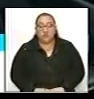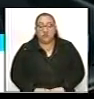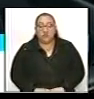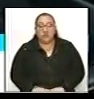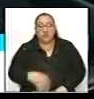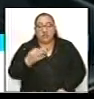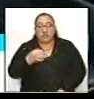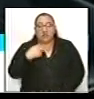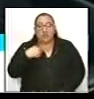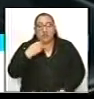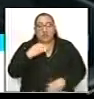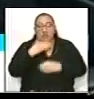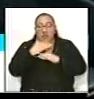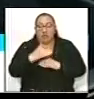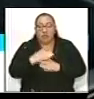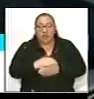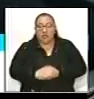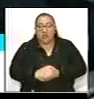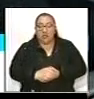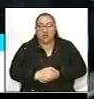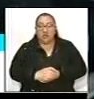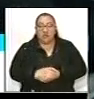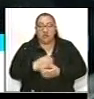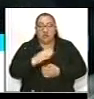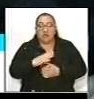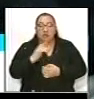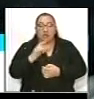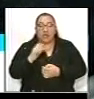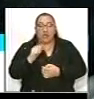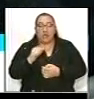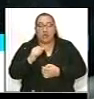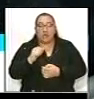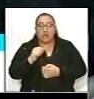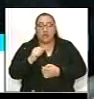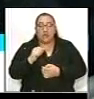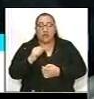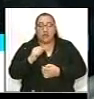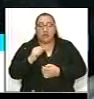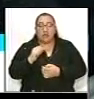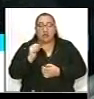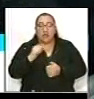la limitante que estas becas están pensadas